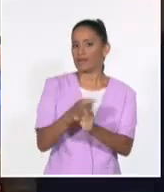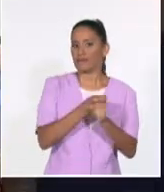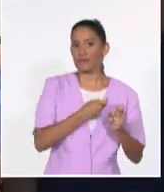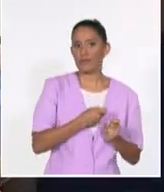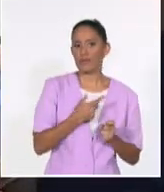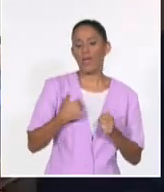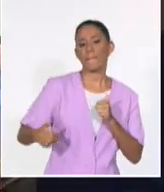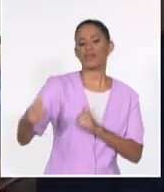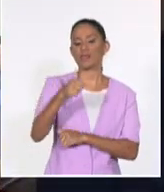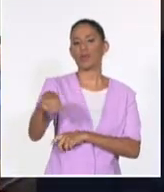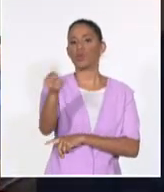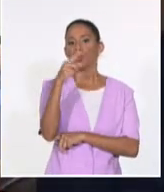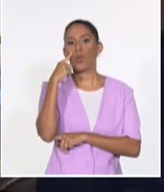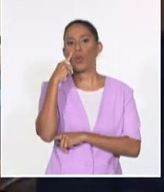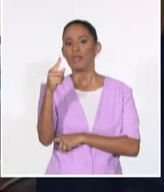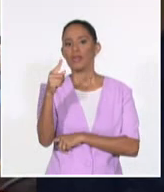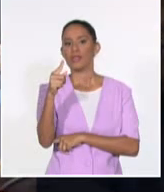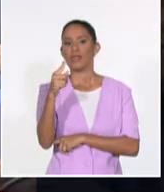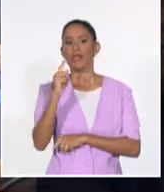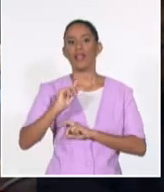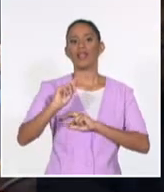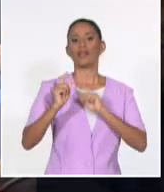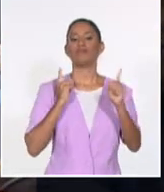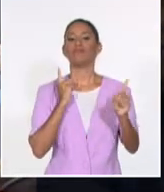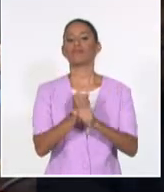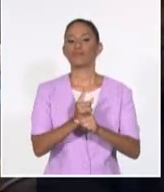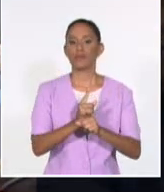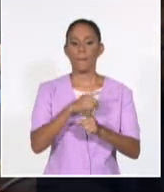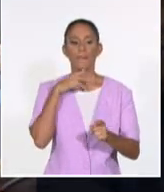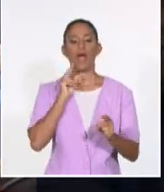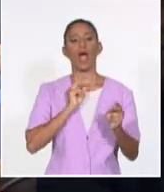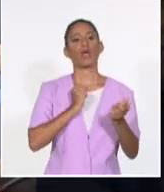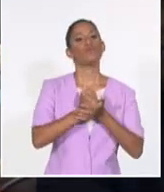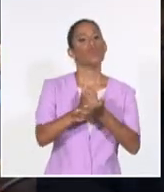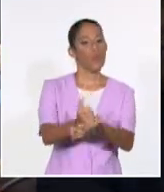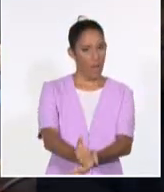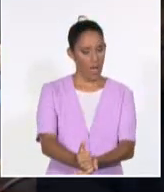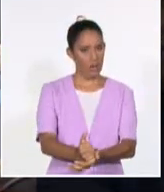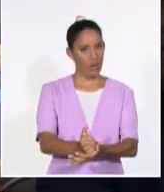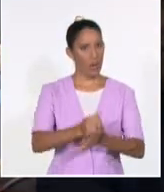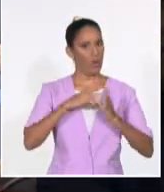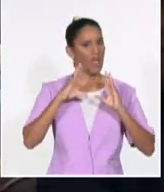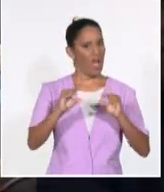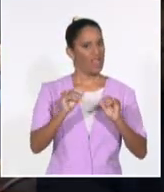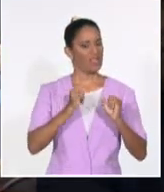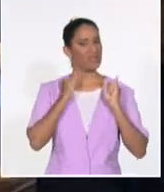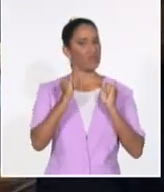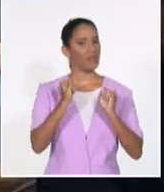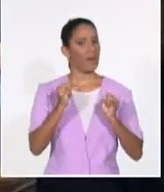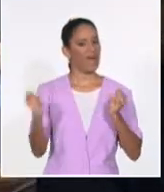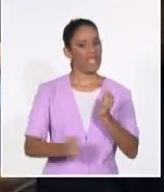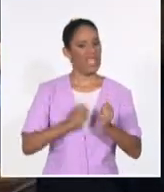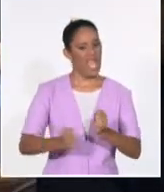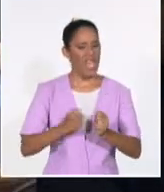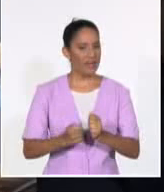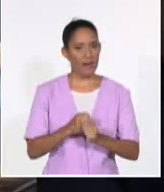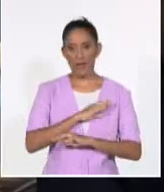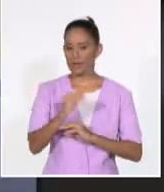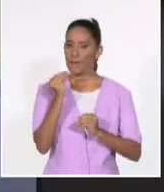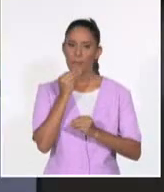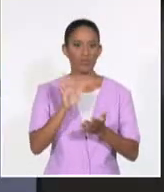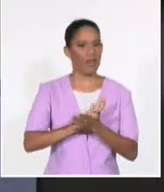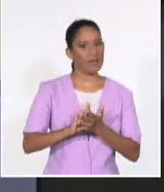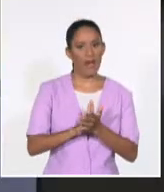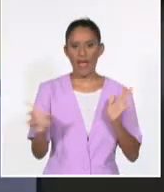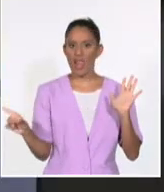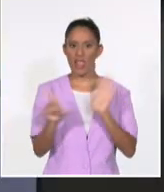la semana pasada para darle su apoyo ha dicho que es la guerra total, que no hay leyes